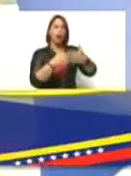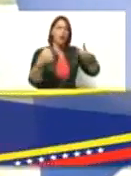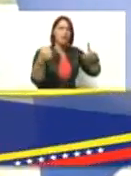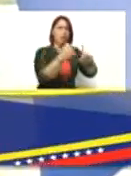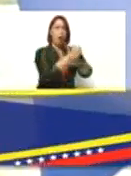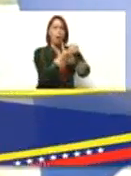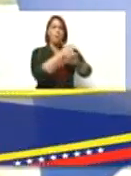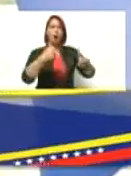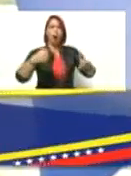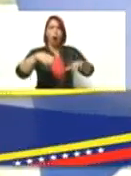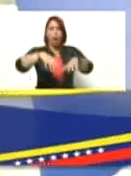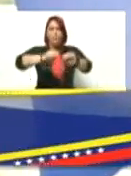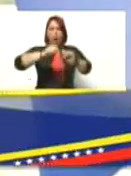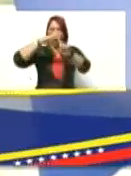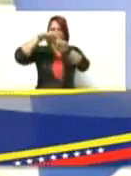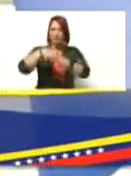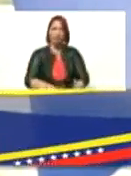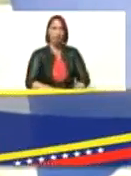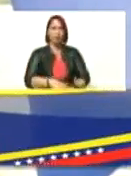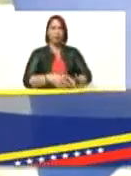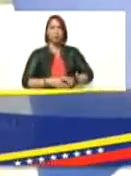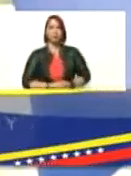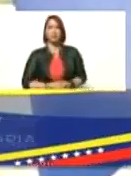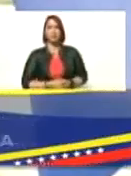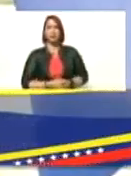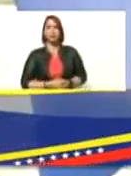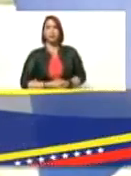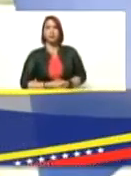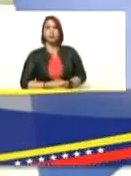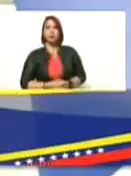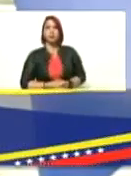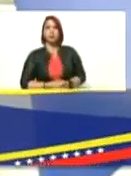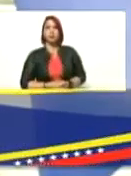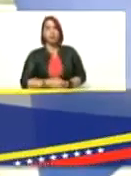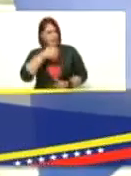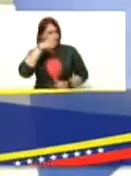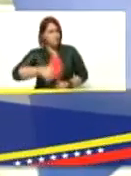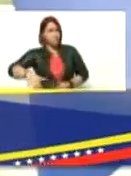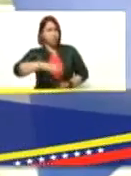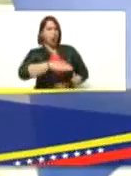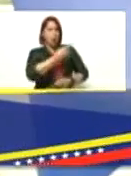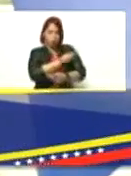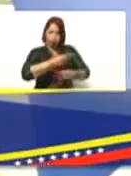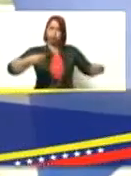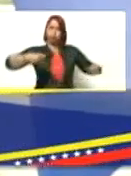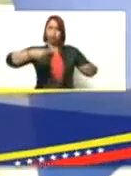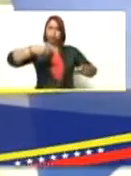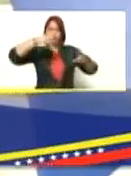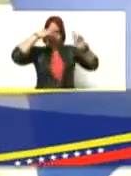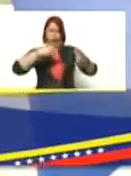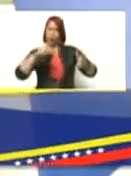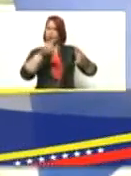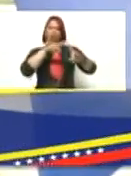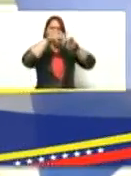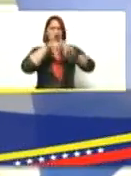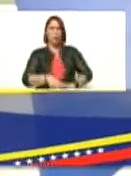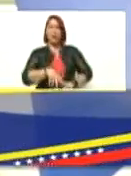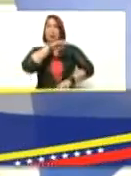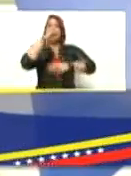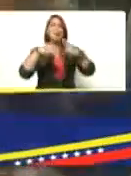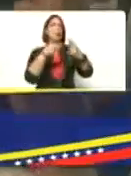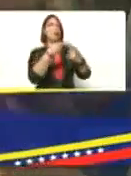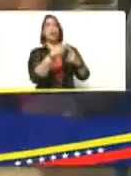agresiones, imposiciones imperialistas e injerencistas. Este es un pueblo digno que no se somete a